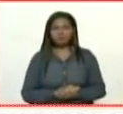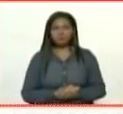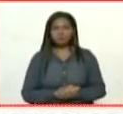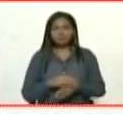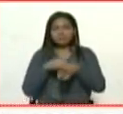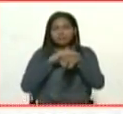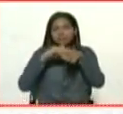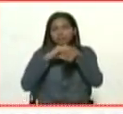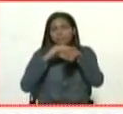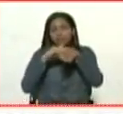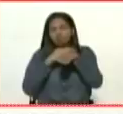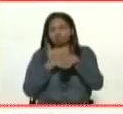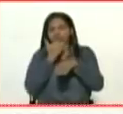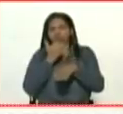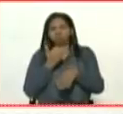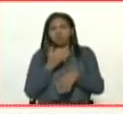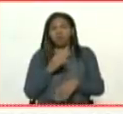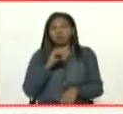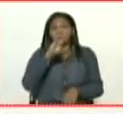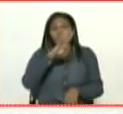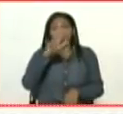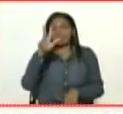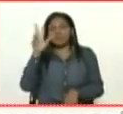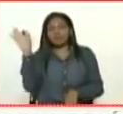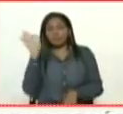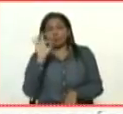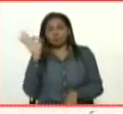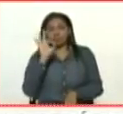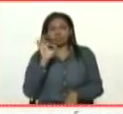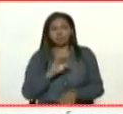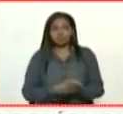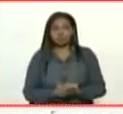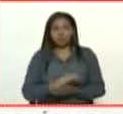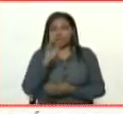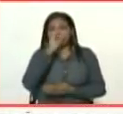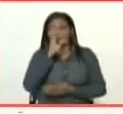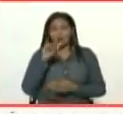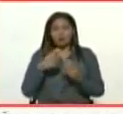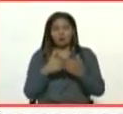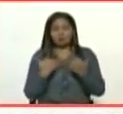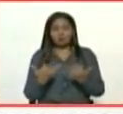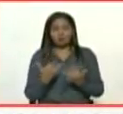perdón, llegaba al 43% la bancarización.